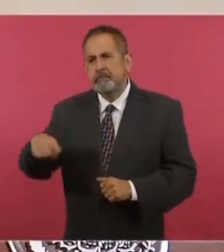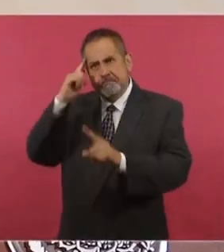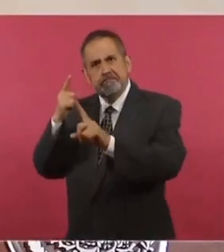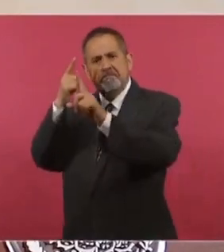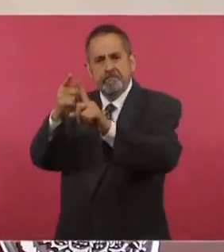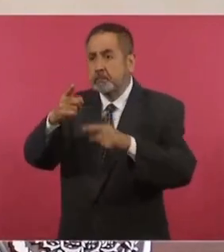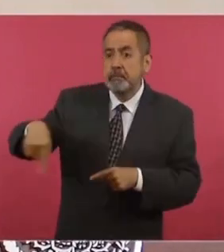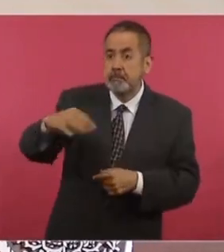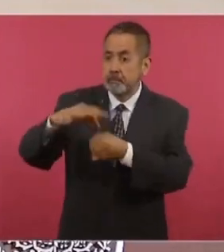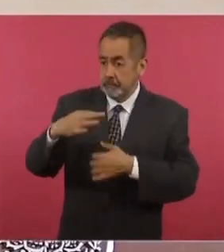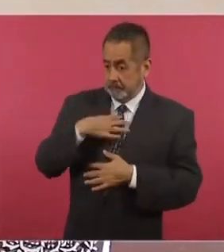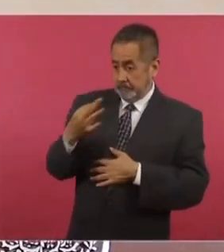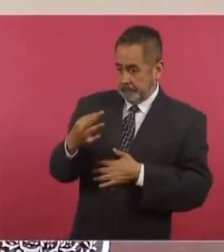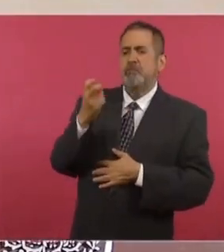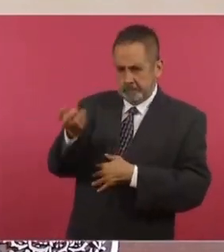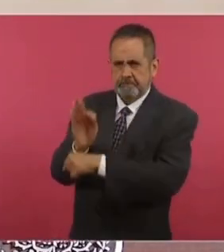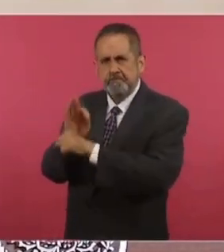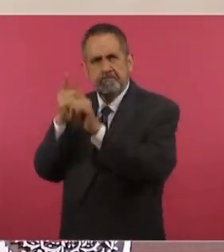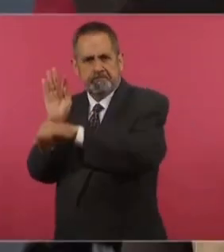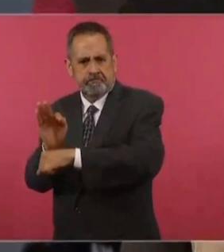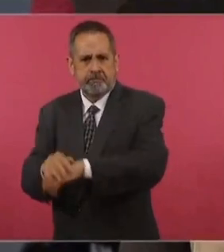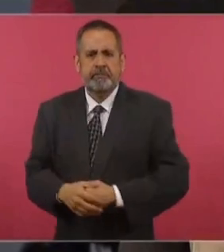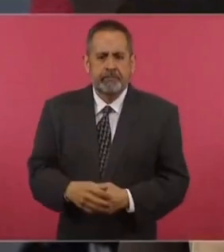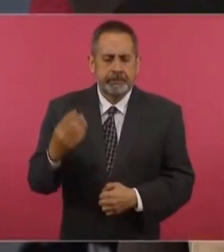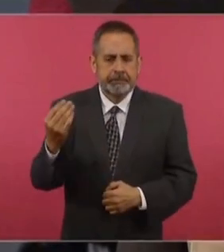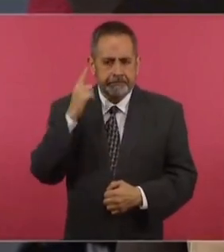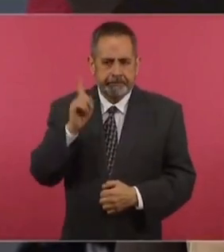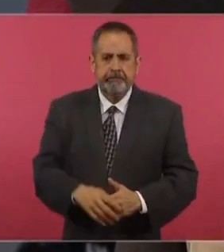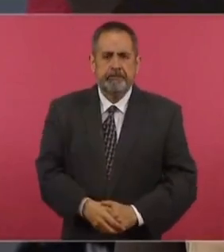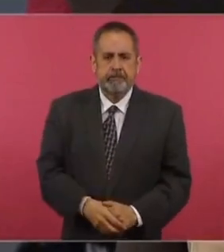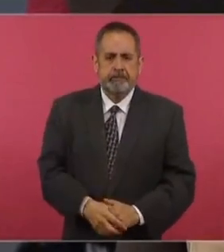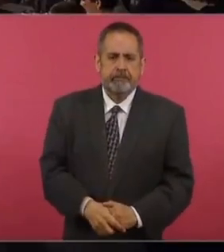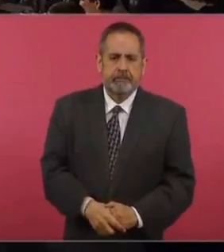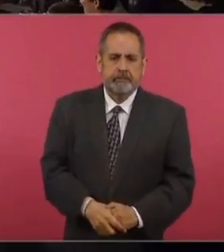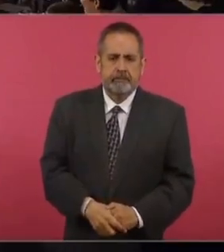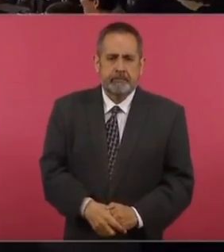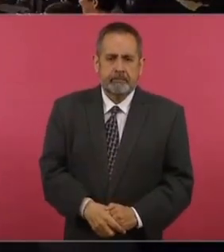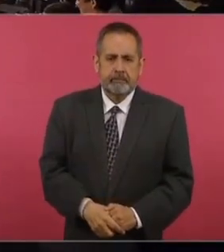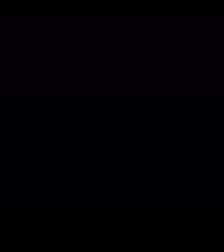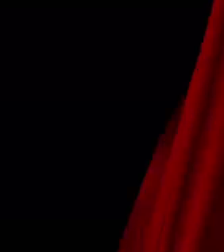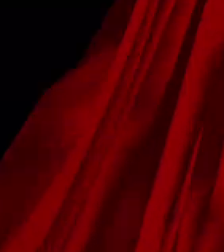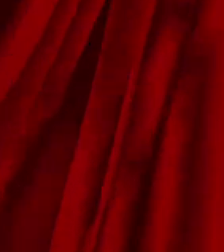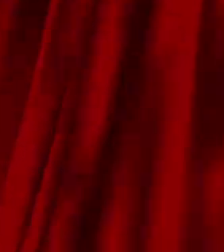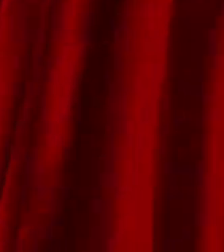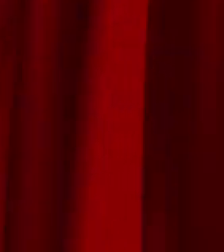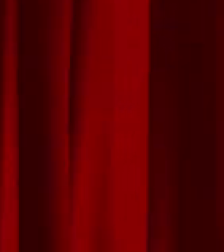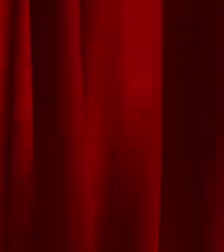causas por las que me eligieron. ¿Tiene un buen vocero? ¿Por qué no usa el vocero para que emita su postura? Porque a veces no quiere él.